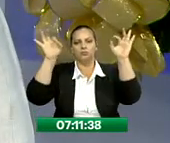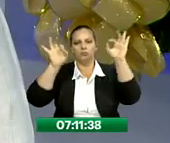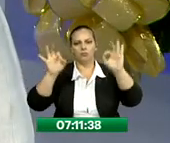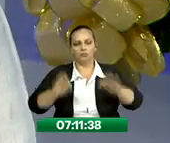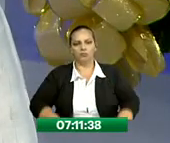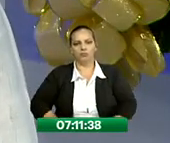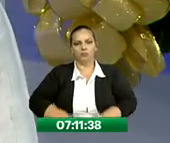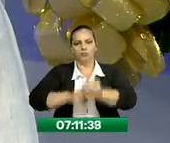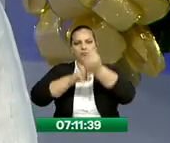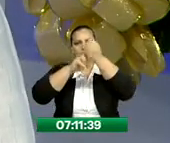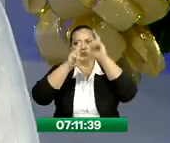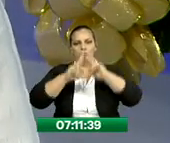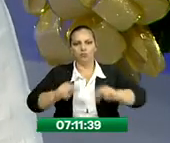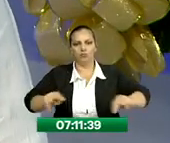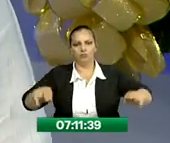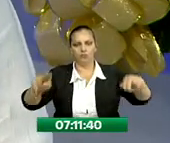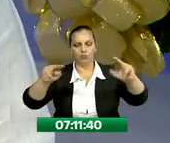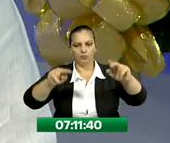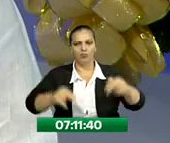fue las constantes